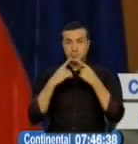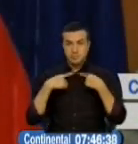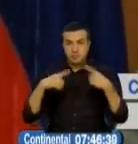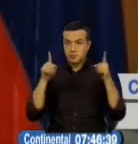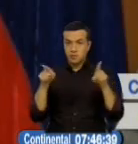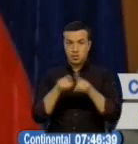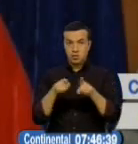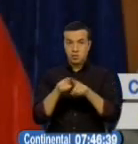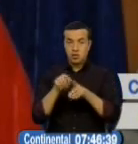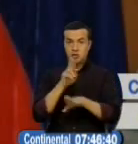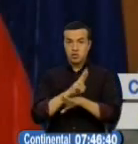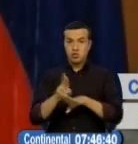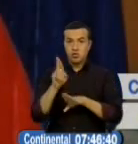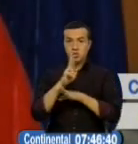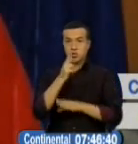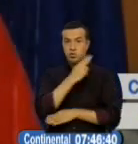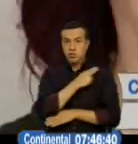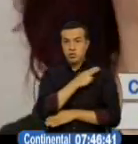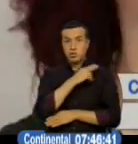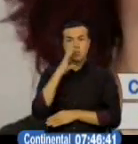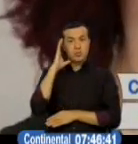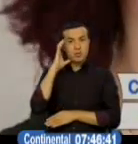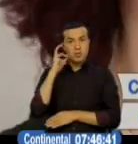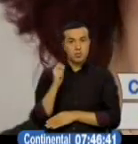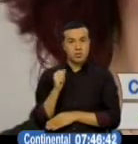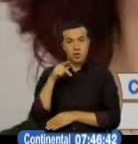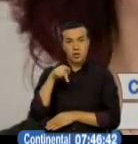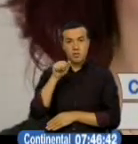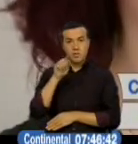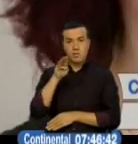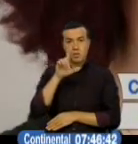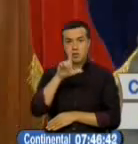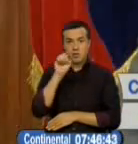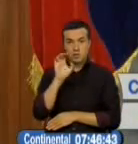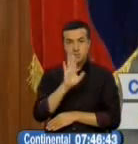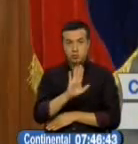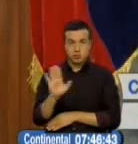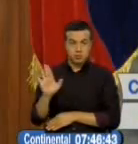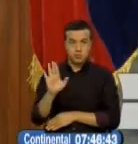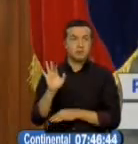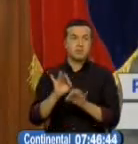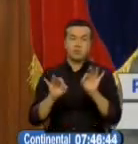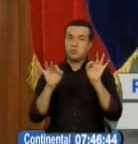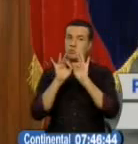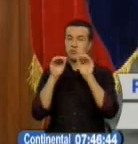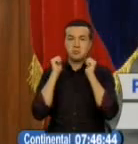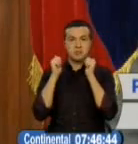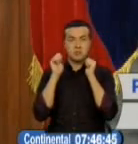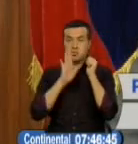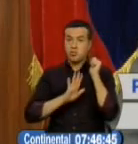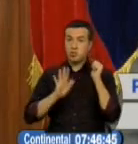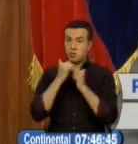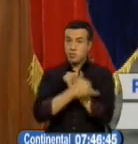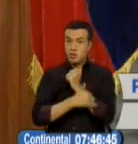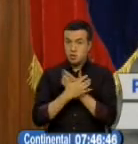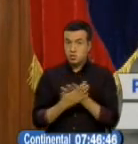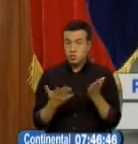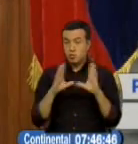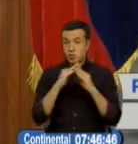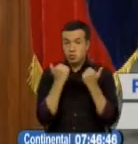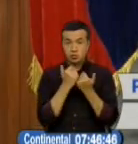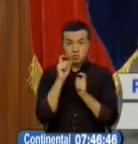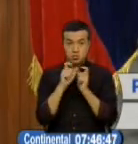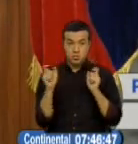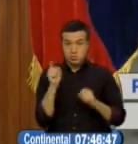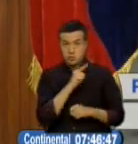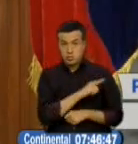coincidentes con los del rector de la Universidad de Cuenca, Pablo Vanegas, y de la historiadora Tatiana Hidrobo. Le va a hacer muy bien al país, la verdad, si es que esta comisión, si es que este grupo de